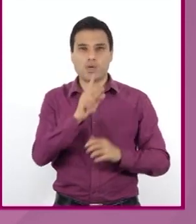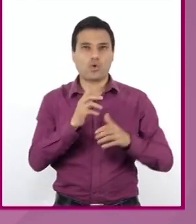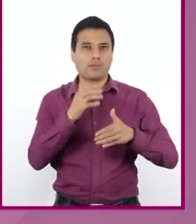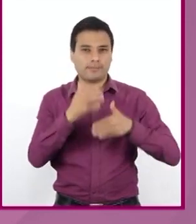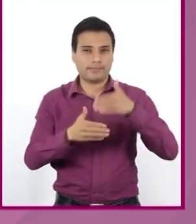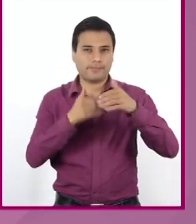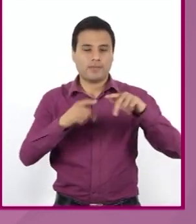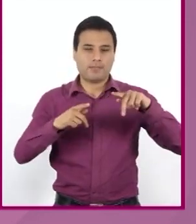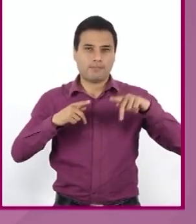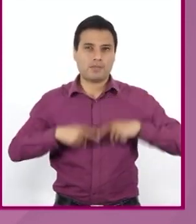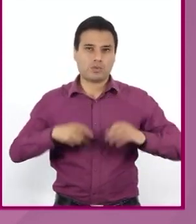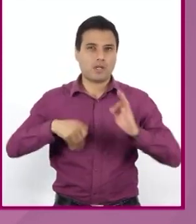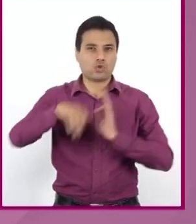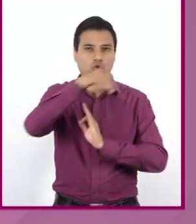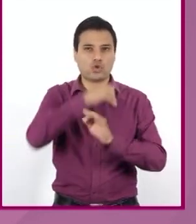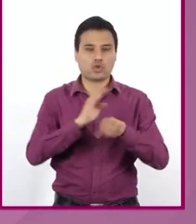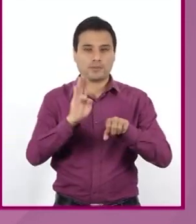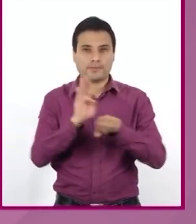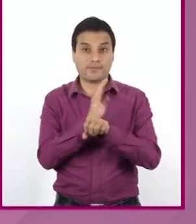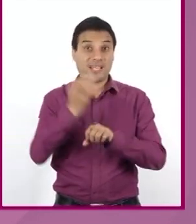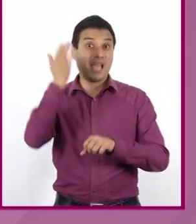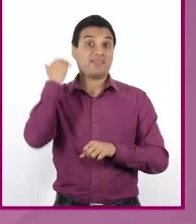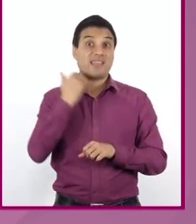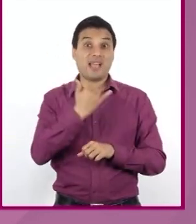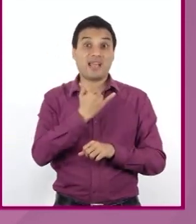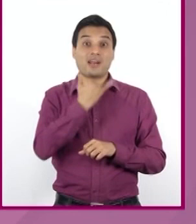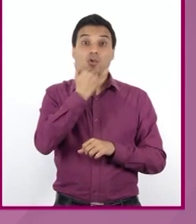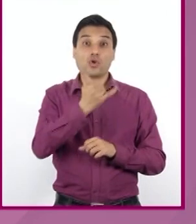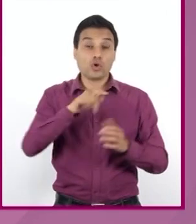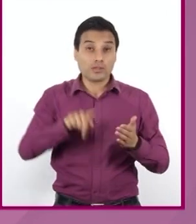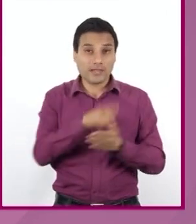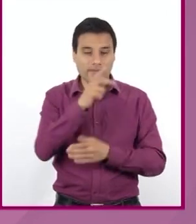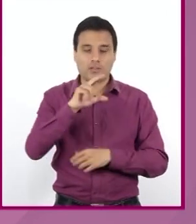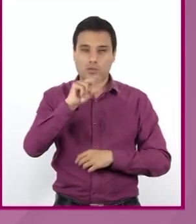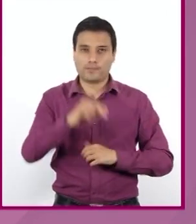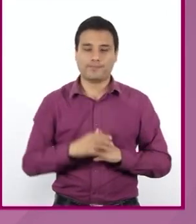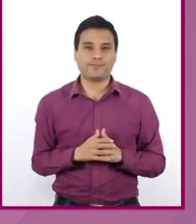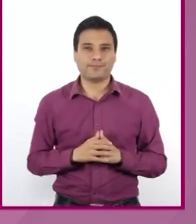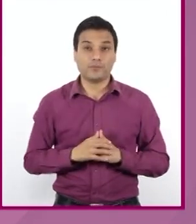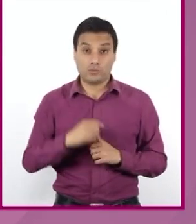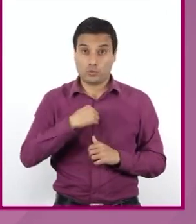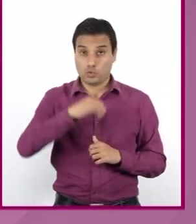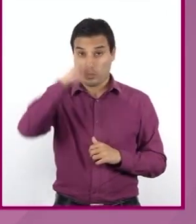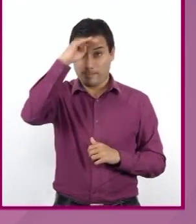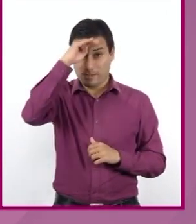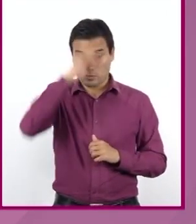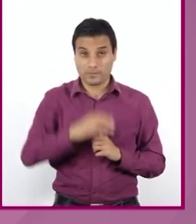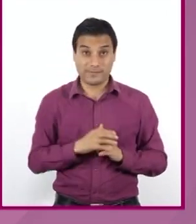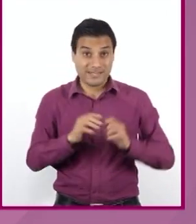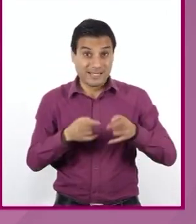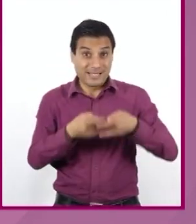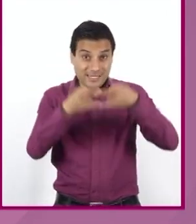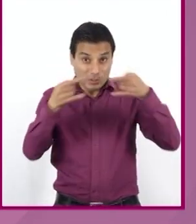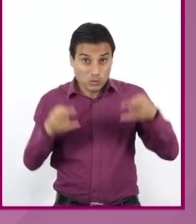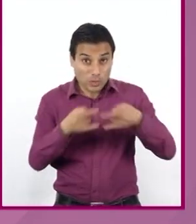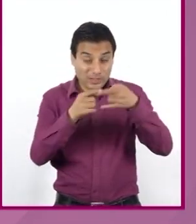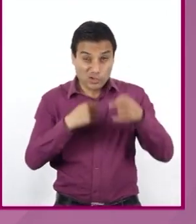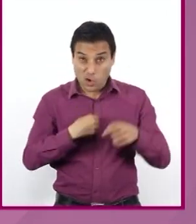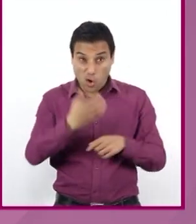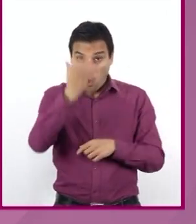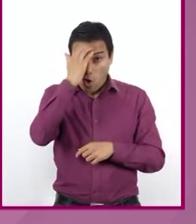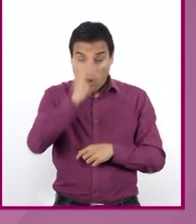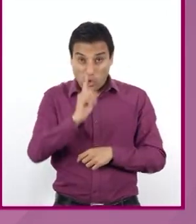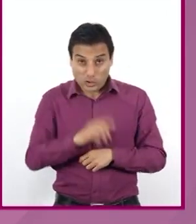y todos, evitando repetir los errores del pasado. Lo que pienso es que si no conoces tu historia, no conoces tu origen,